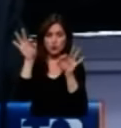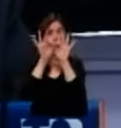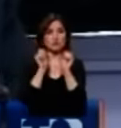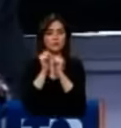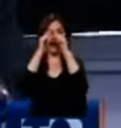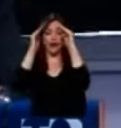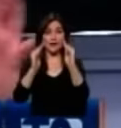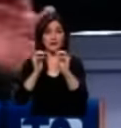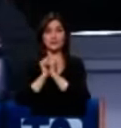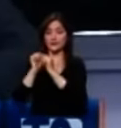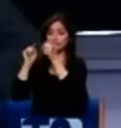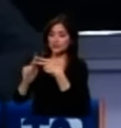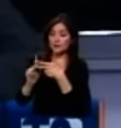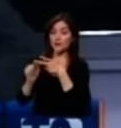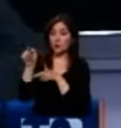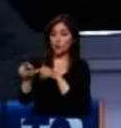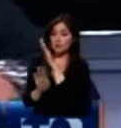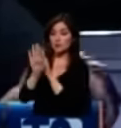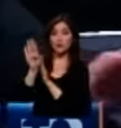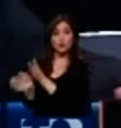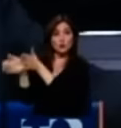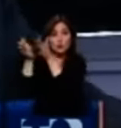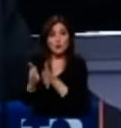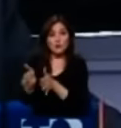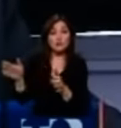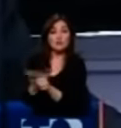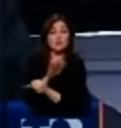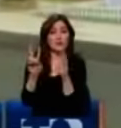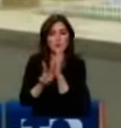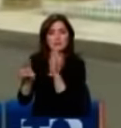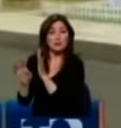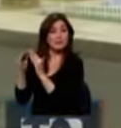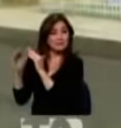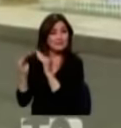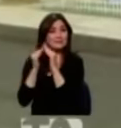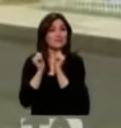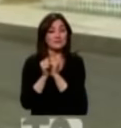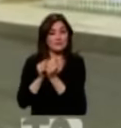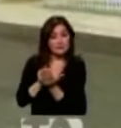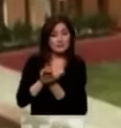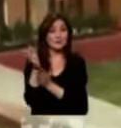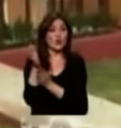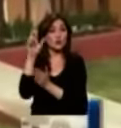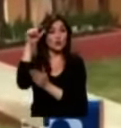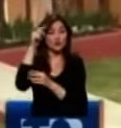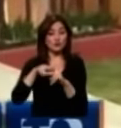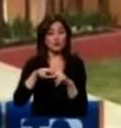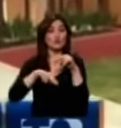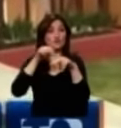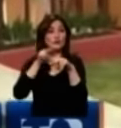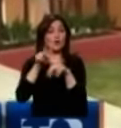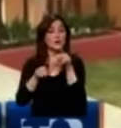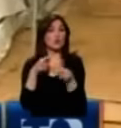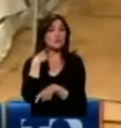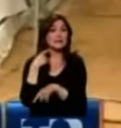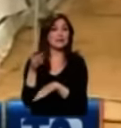ahí. Y el otro es cuando estamos desarrollando estos planes completos habitacionales. Para acceder a las casas que el gobierno construye, los